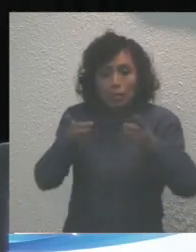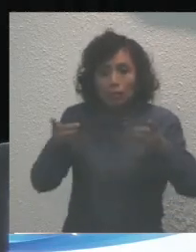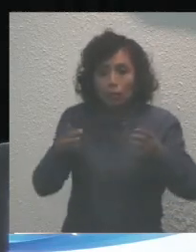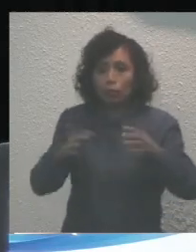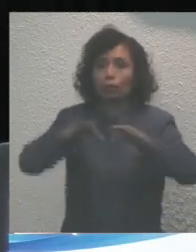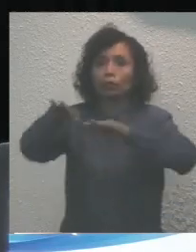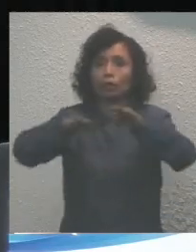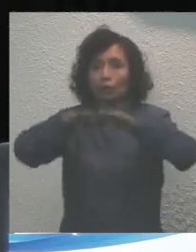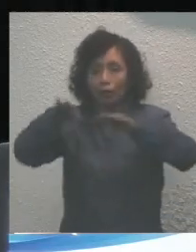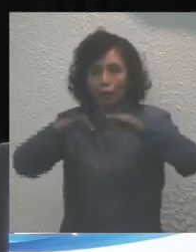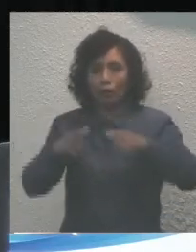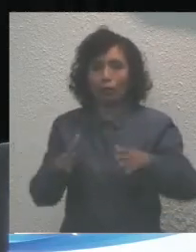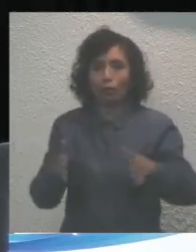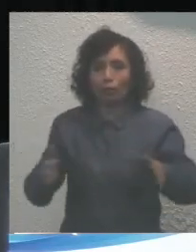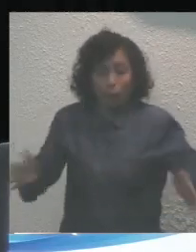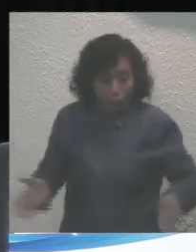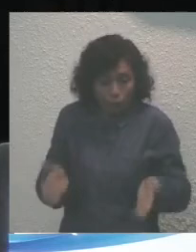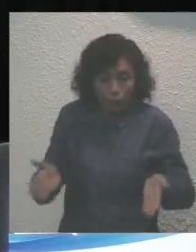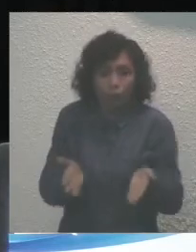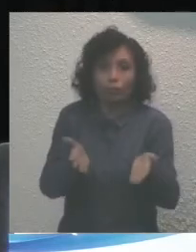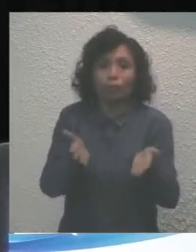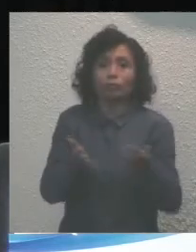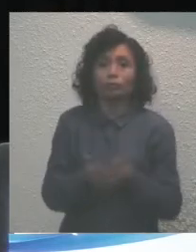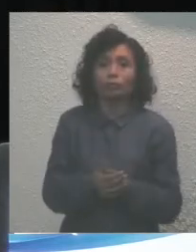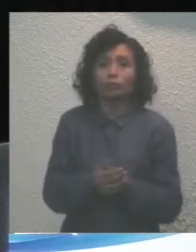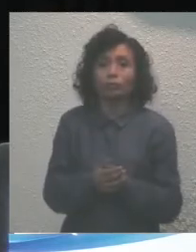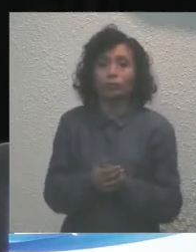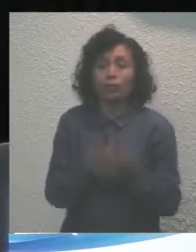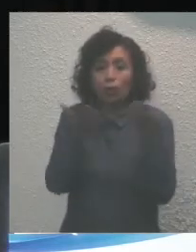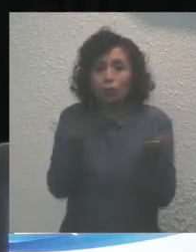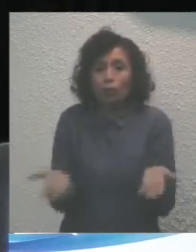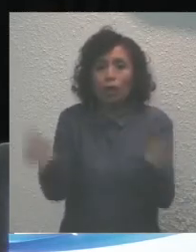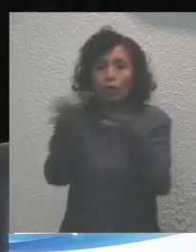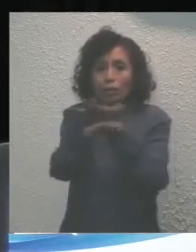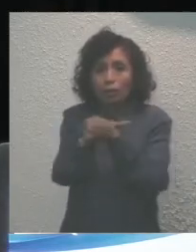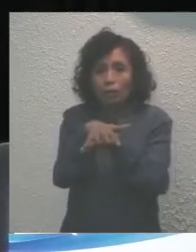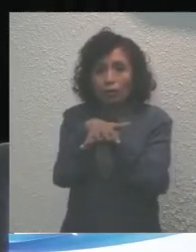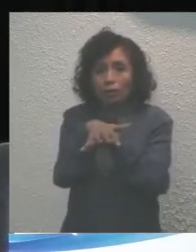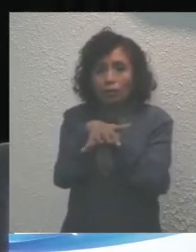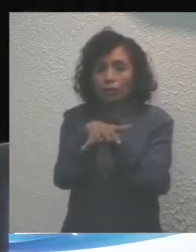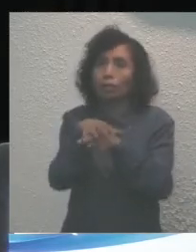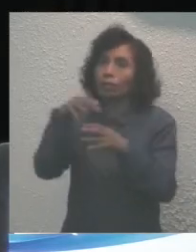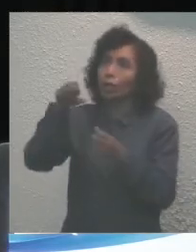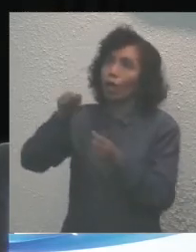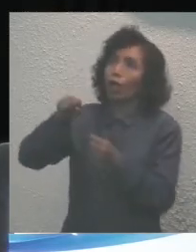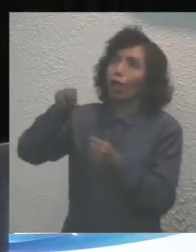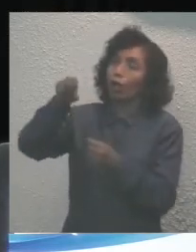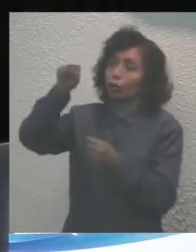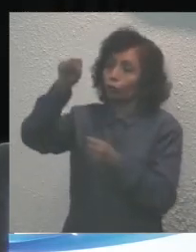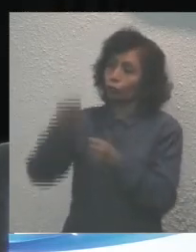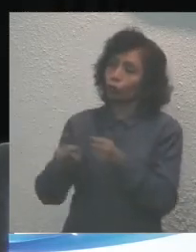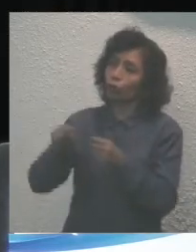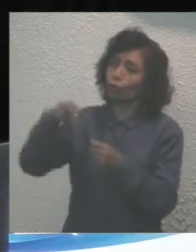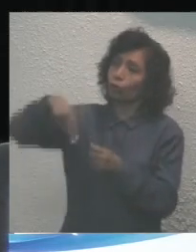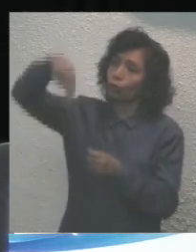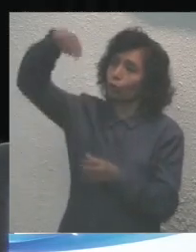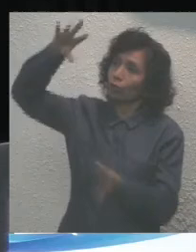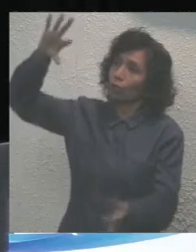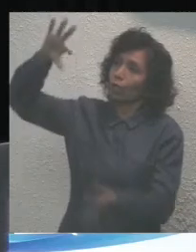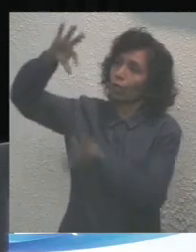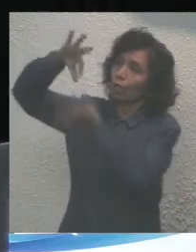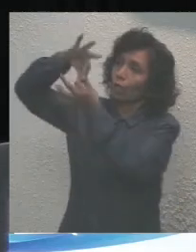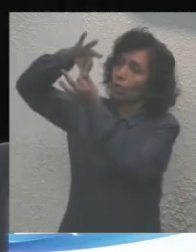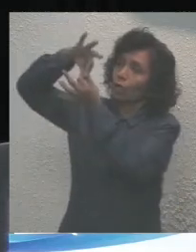empleo en favor de una verdadera integración entre el sur y el norte, que no puede